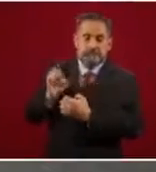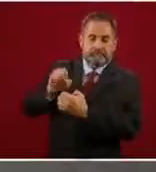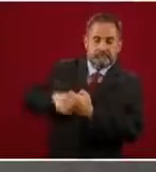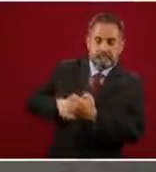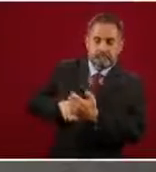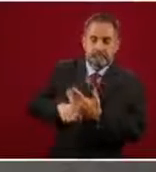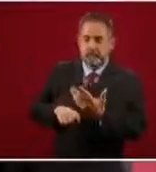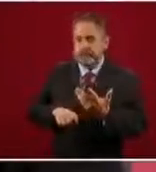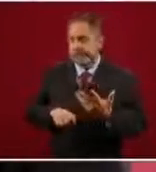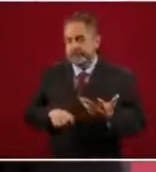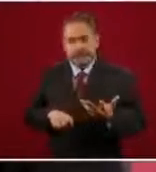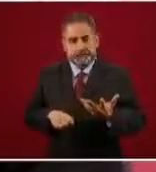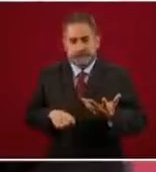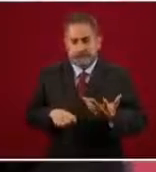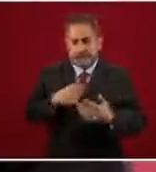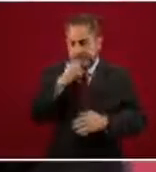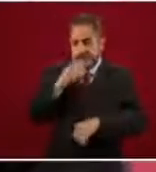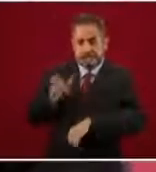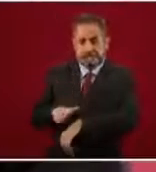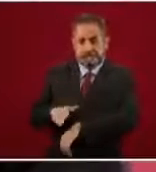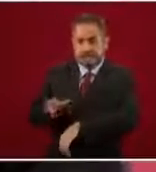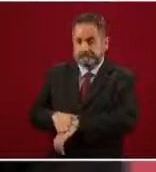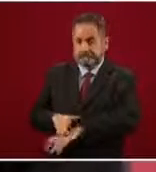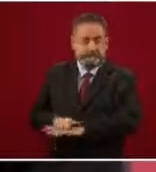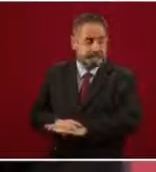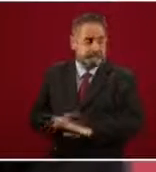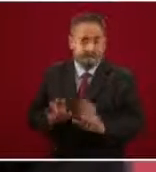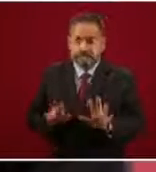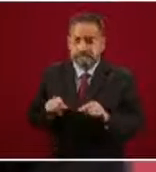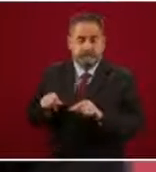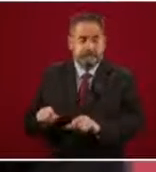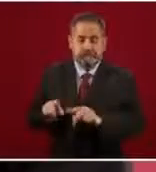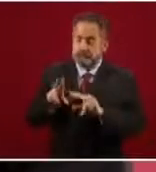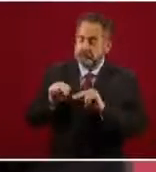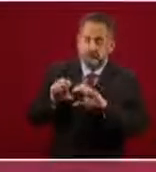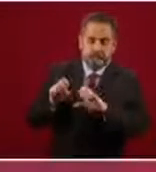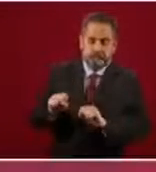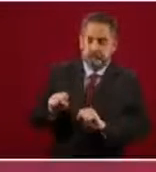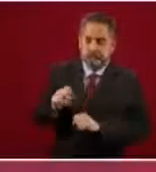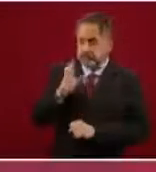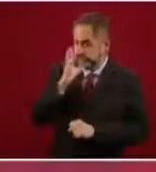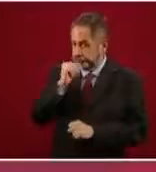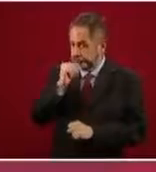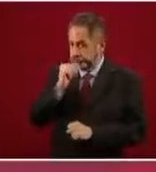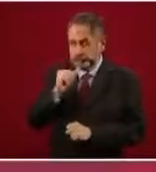Entonces, pues se les informó que eso no era posible.